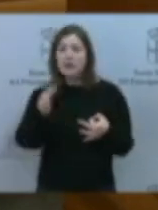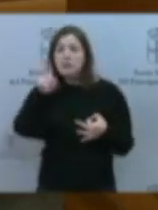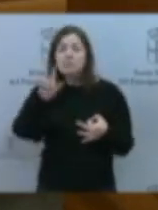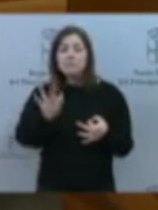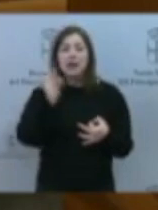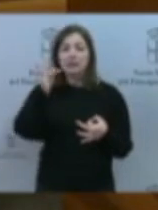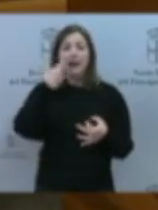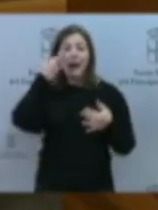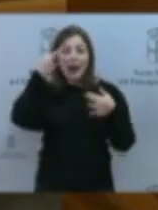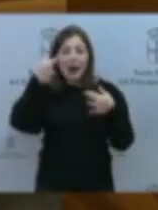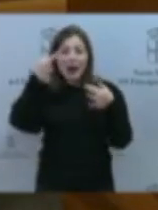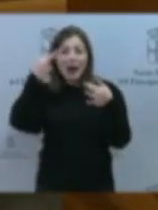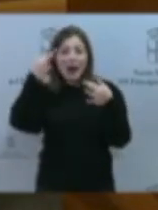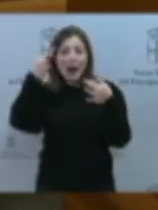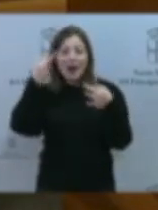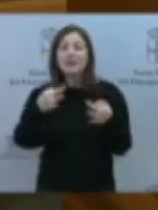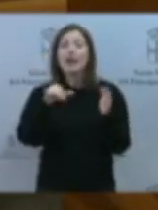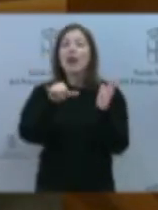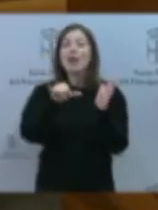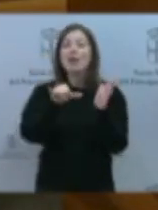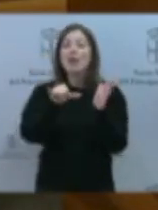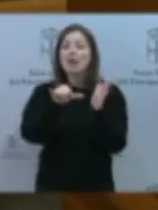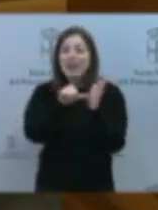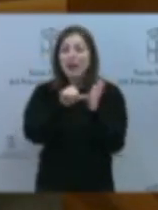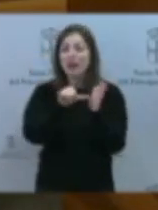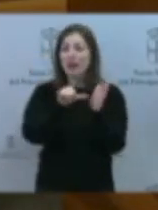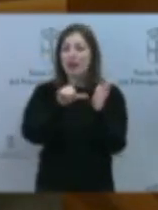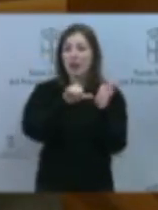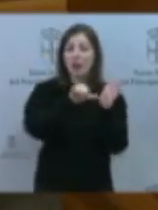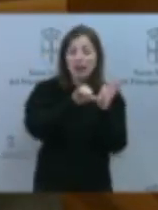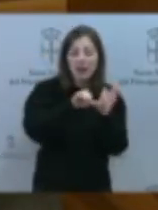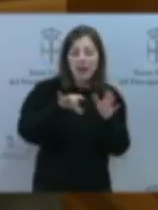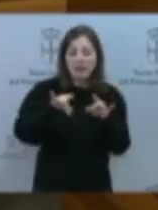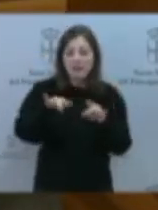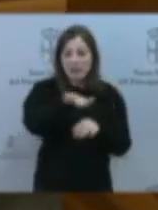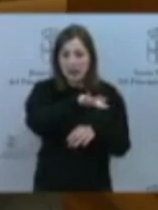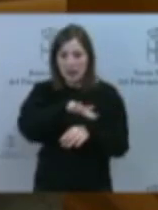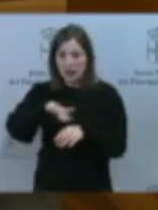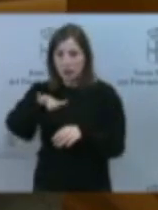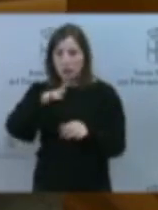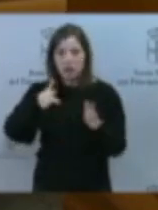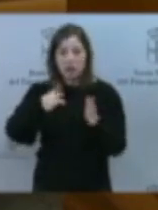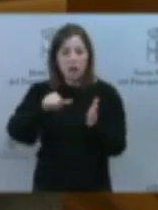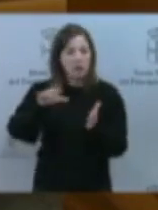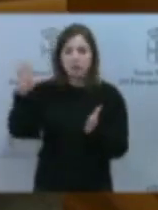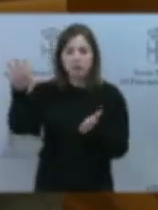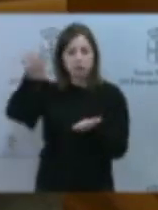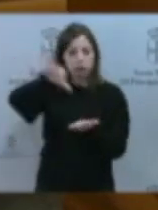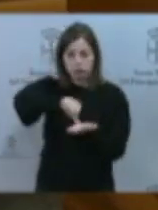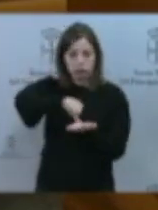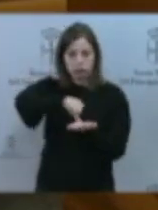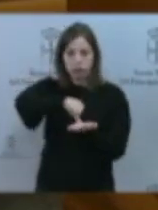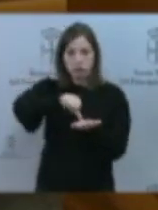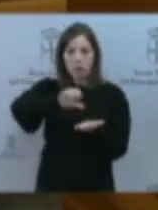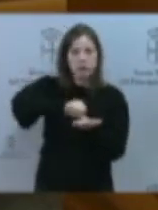cercanía, la proximidad al territorio, que no se desvincule del territorio. Eso le hemos trasladado, evidentemente, a los responsables de Liberbank en el